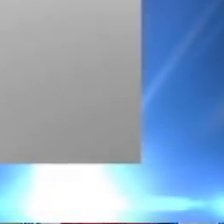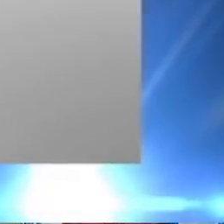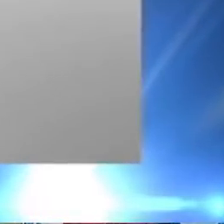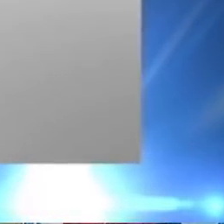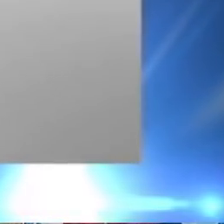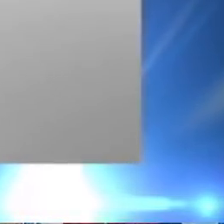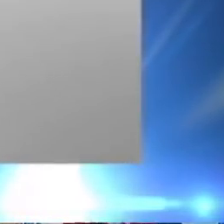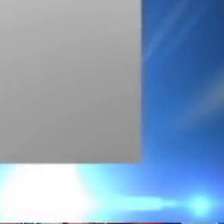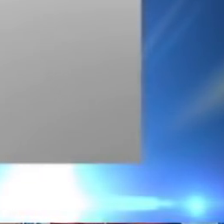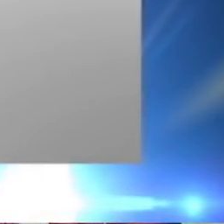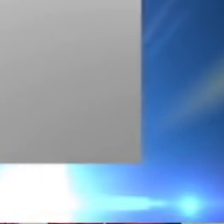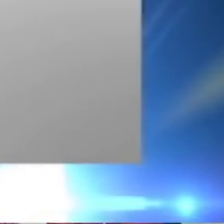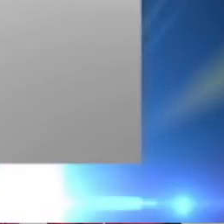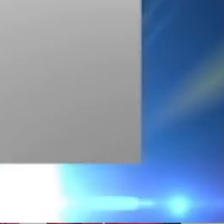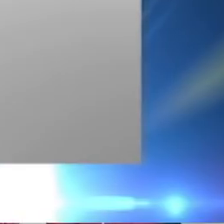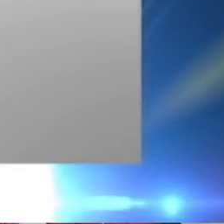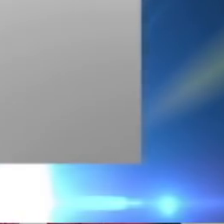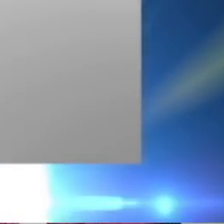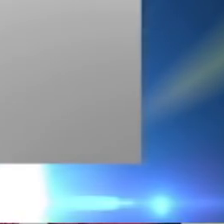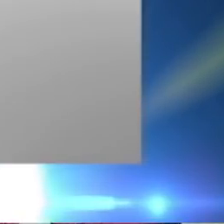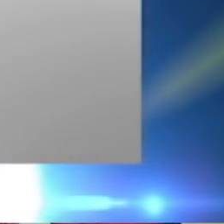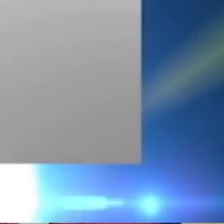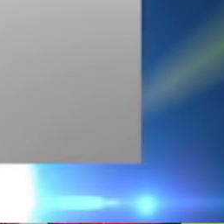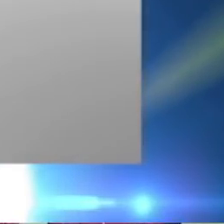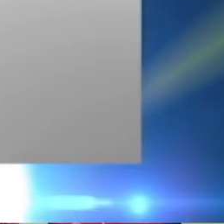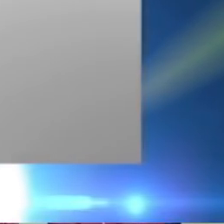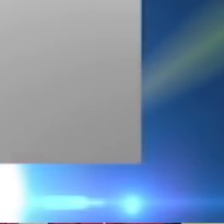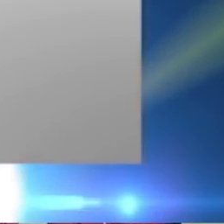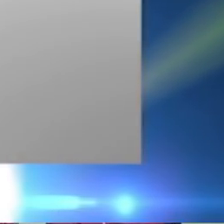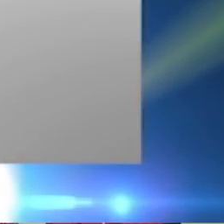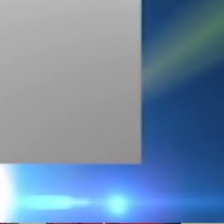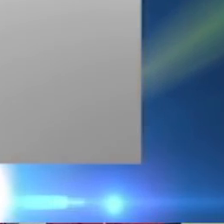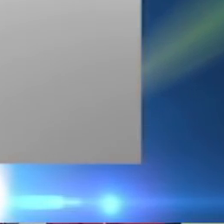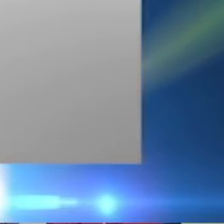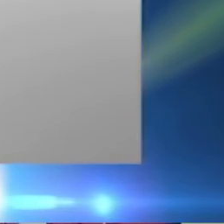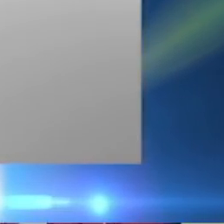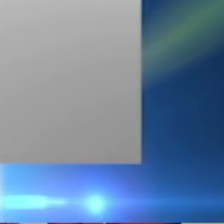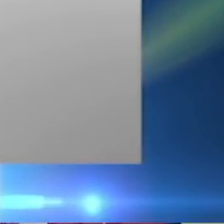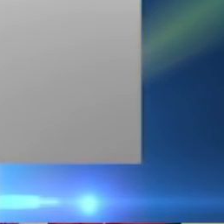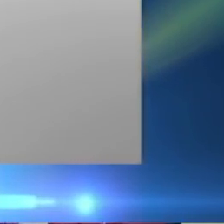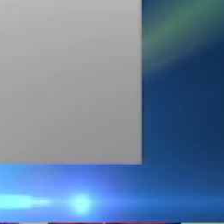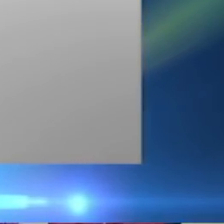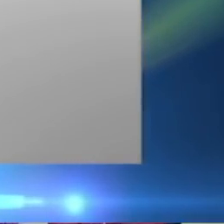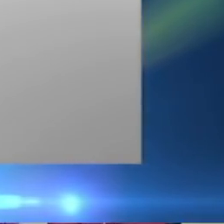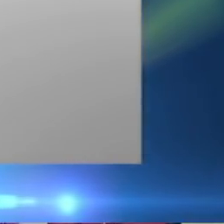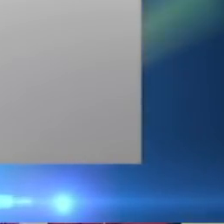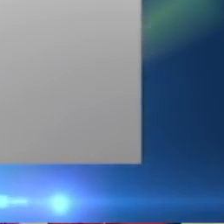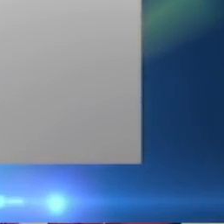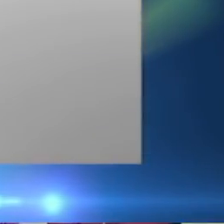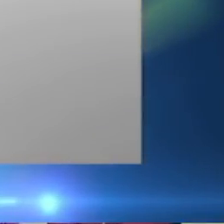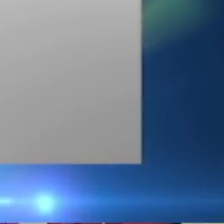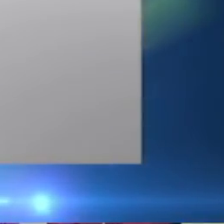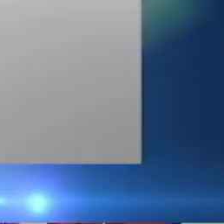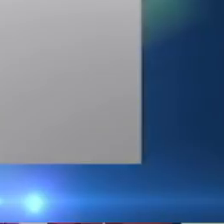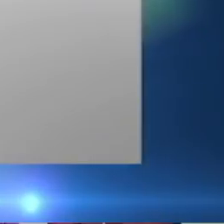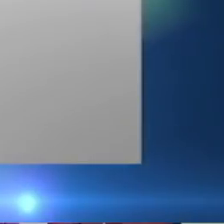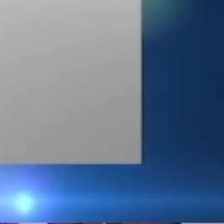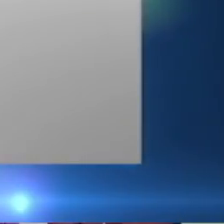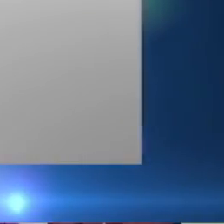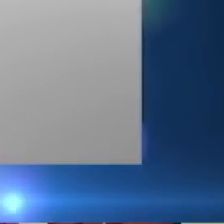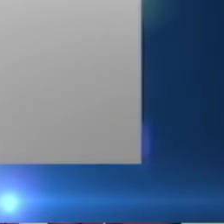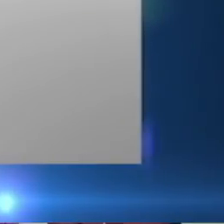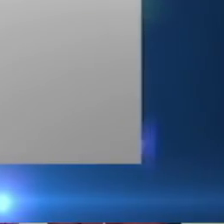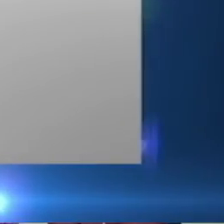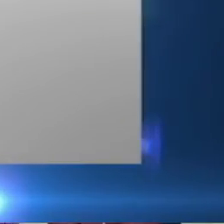quisiera saber qué se puede hacer cuando hay una herencia de un lote y son 6 herederos y 3 de ellos no